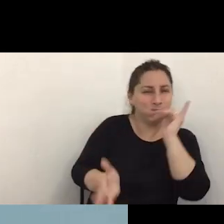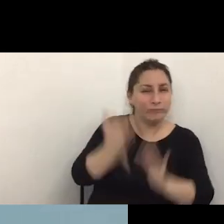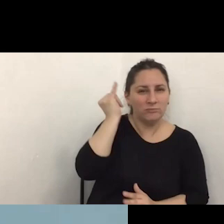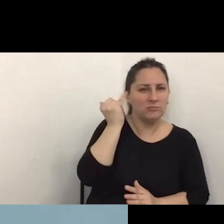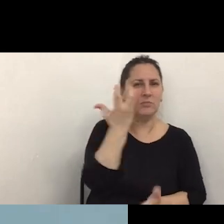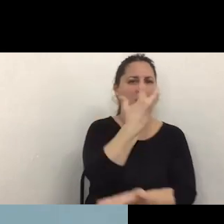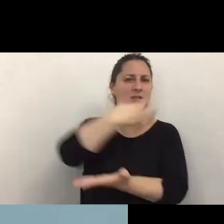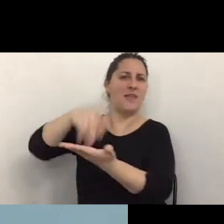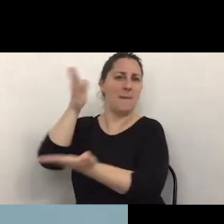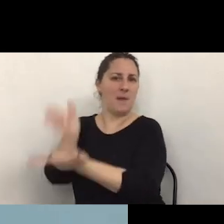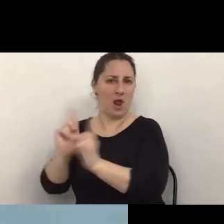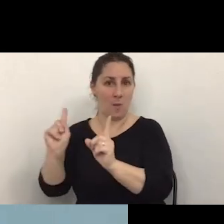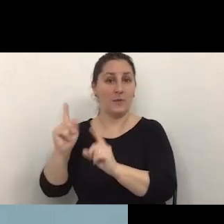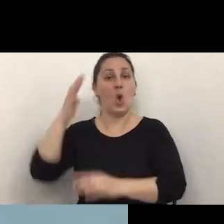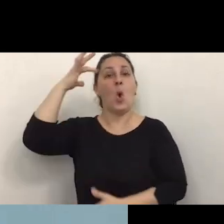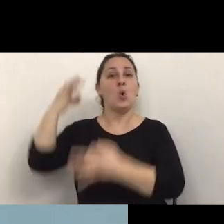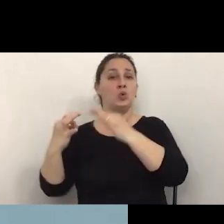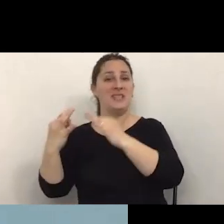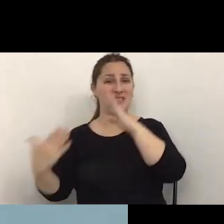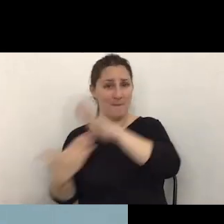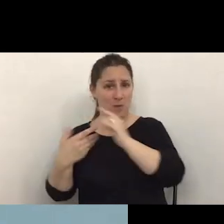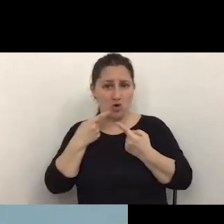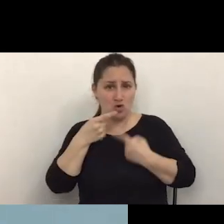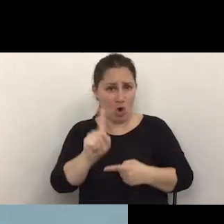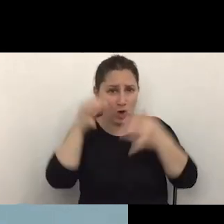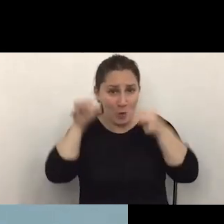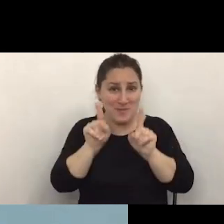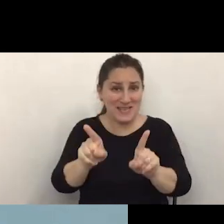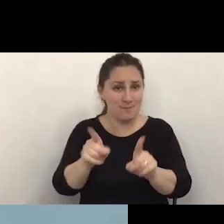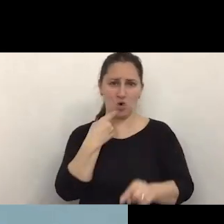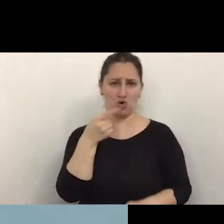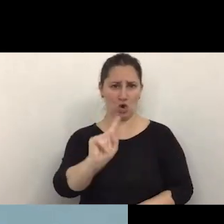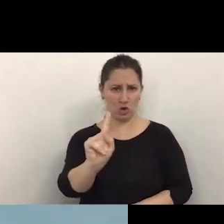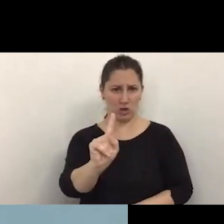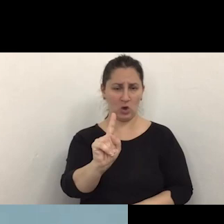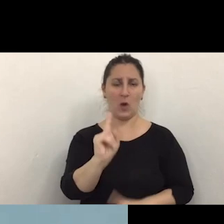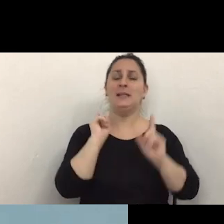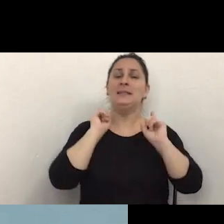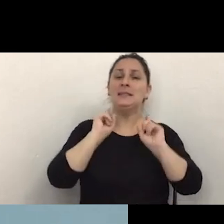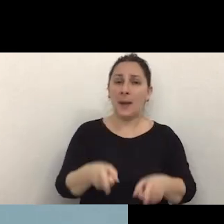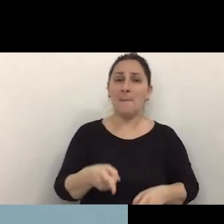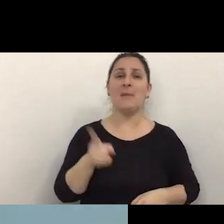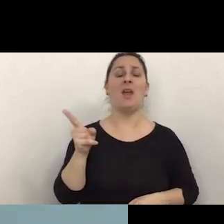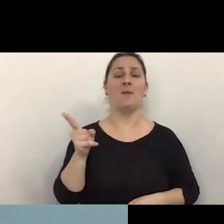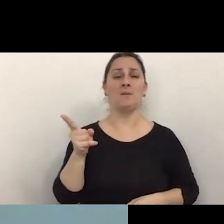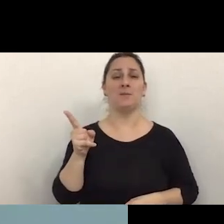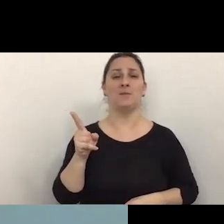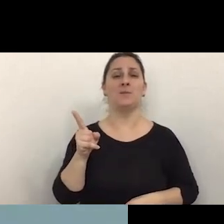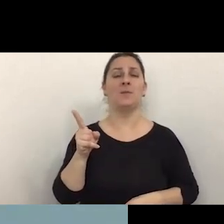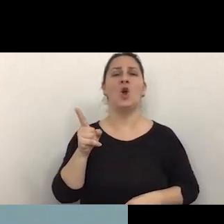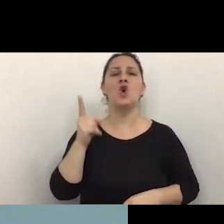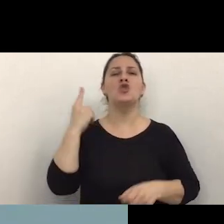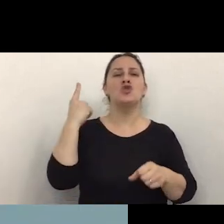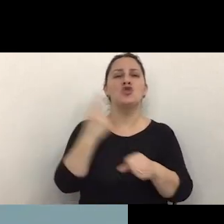la Corte no dijo eso puntualmente, sino que ese no se